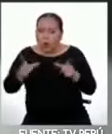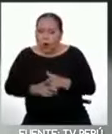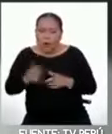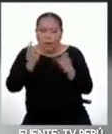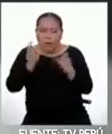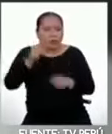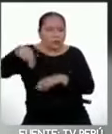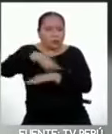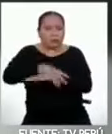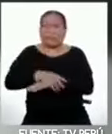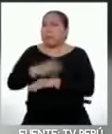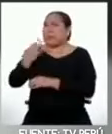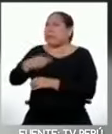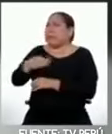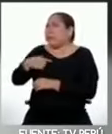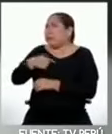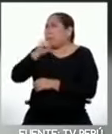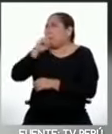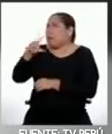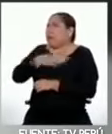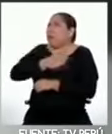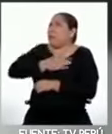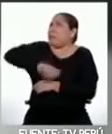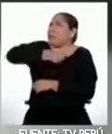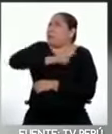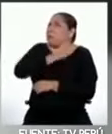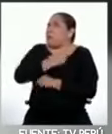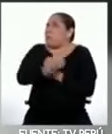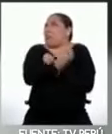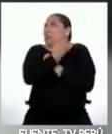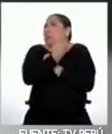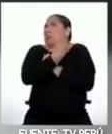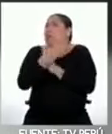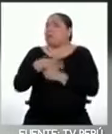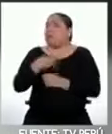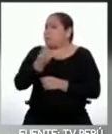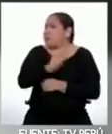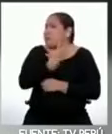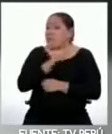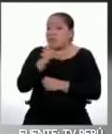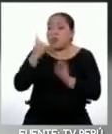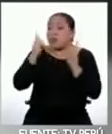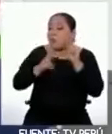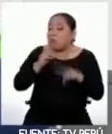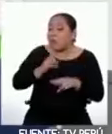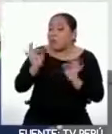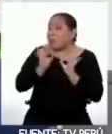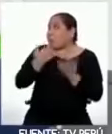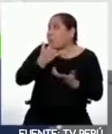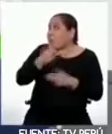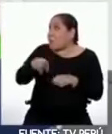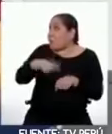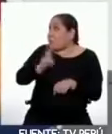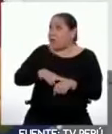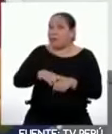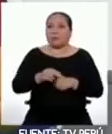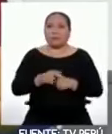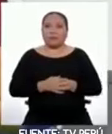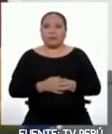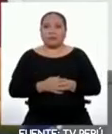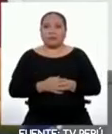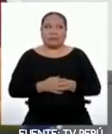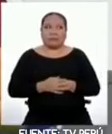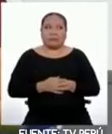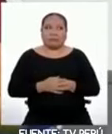públicas. Siempre le digo eso a mi dueño y no me hace caso. Dice que si nadie lo ve, no pasa nada.